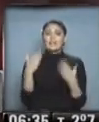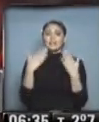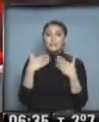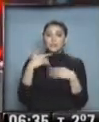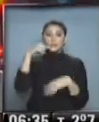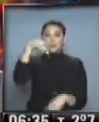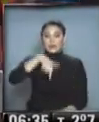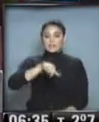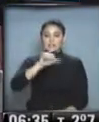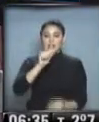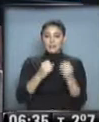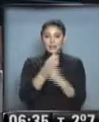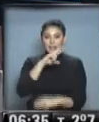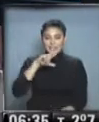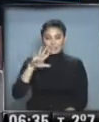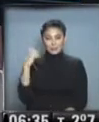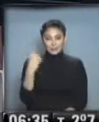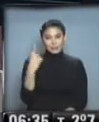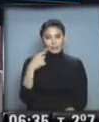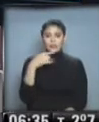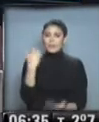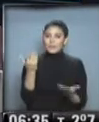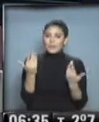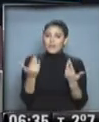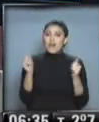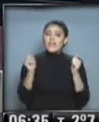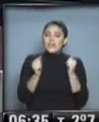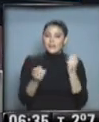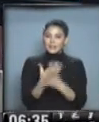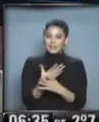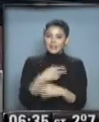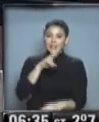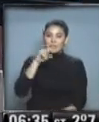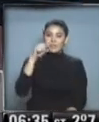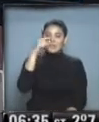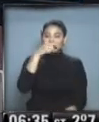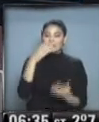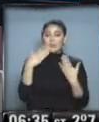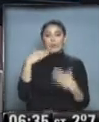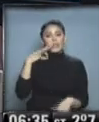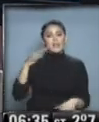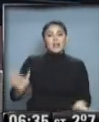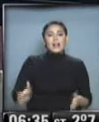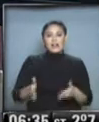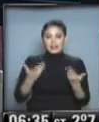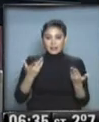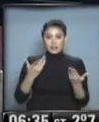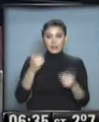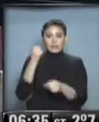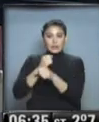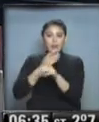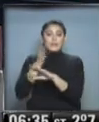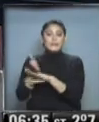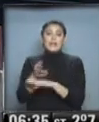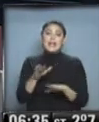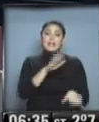6:35 de la mañana, vamos, arriba, remolones, sé que está fría la mañana, 2 grados 7 décimos, pero hay que levantarse, hay que ir a trabajar. Los chicos todavía, por